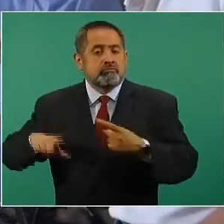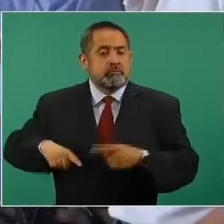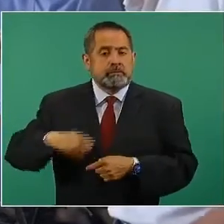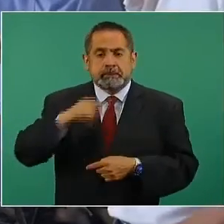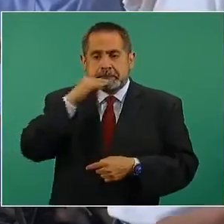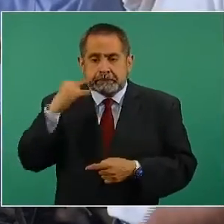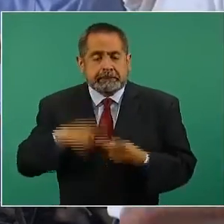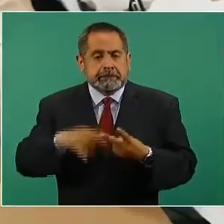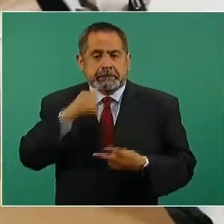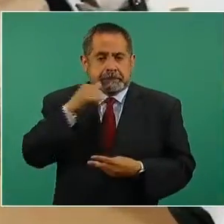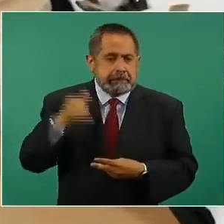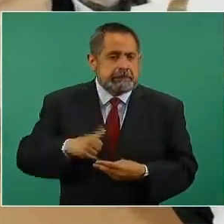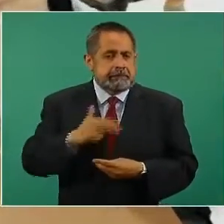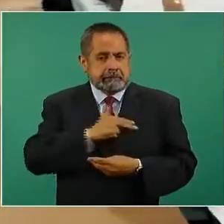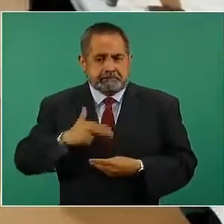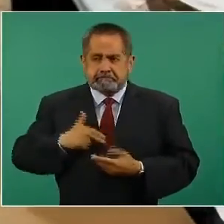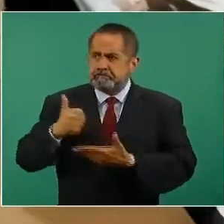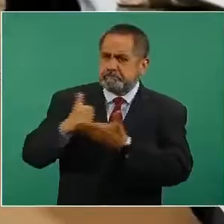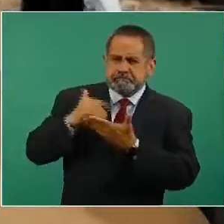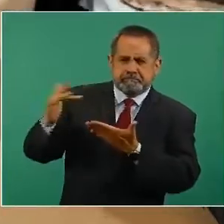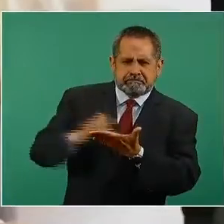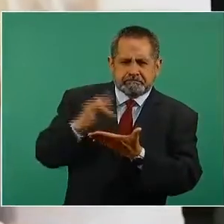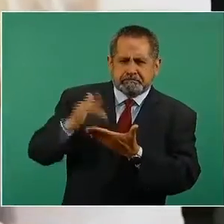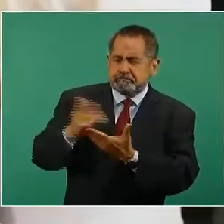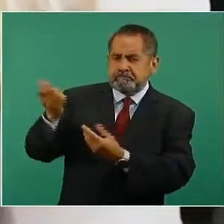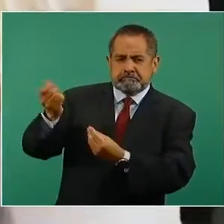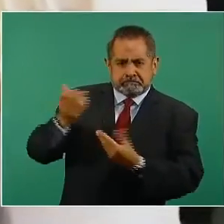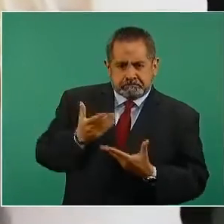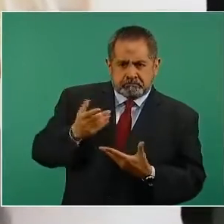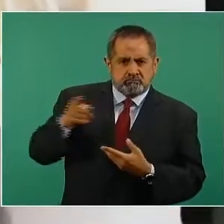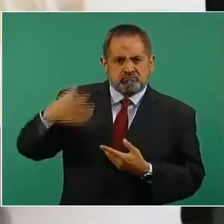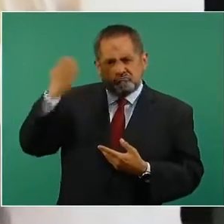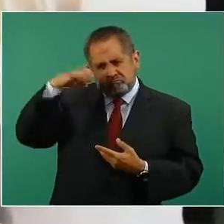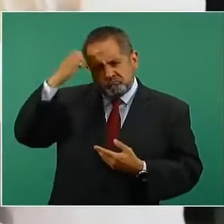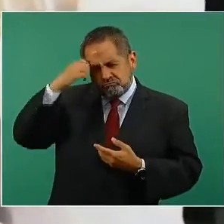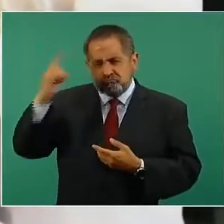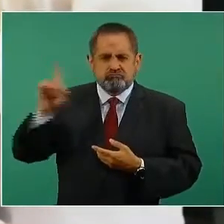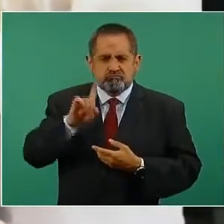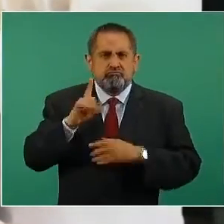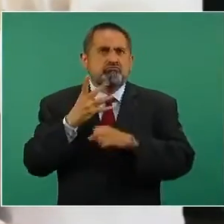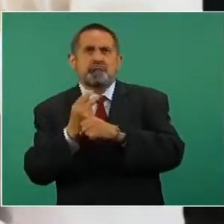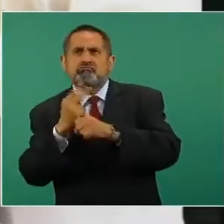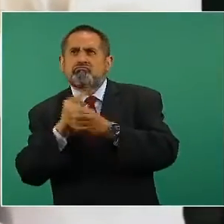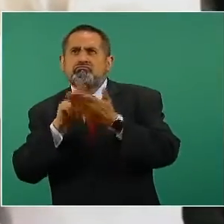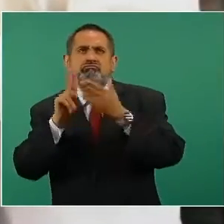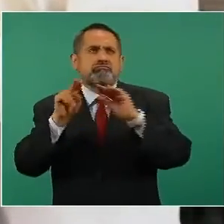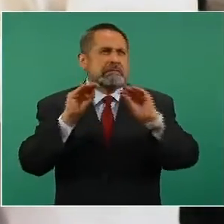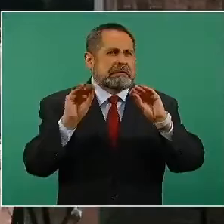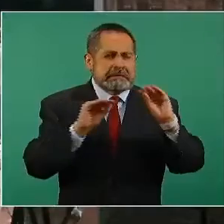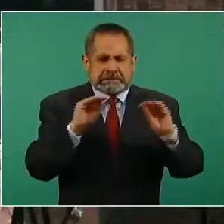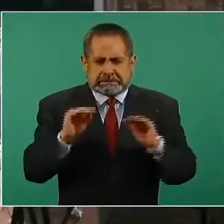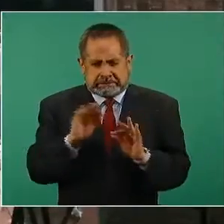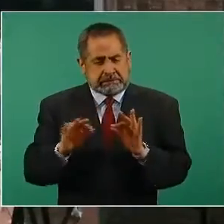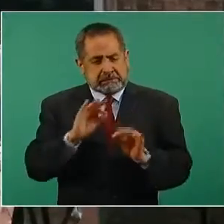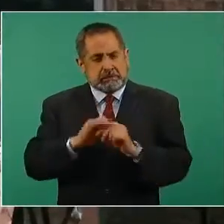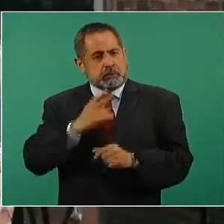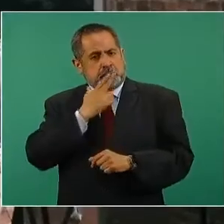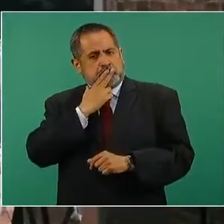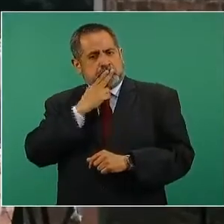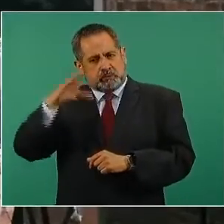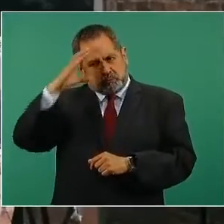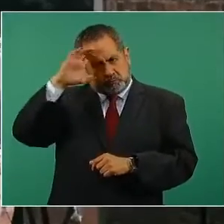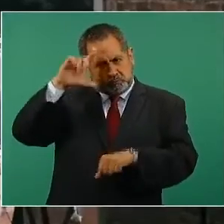Chile, Italia y Hungría, que han aportado recursos o conocimiento para la restauración de inmuebles con valor cultural,